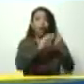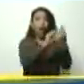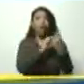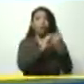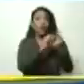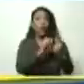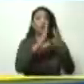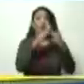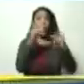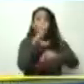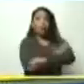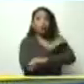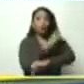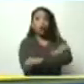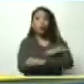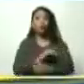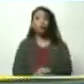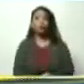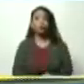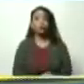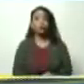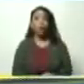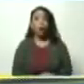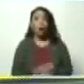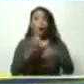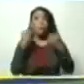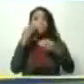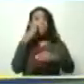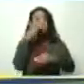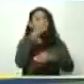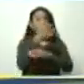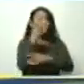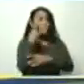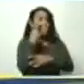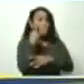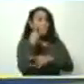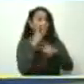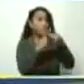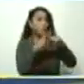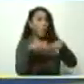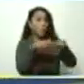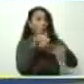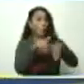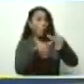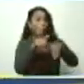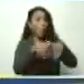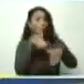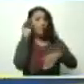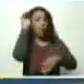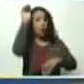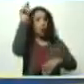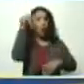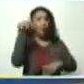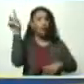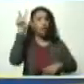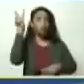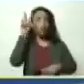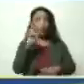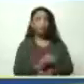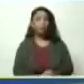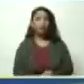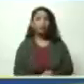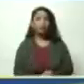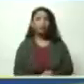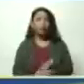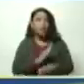con todas las oposiciones para ir visualizando los escenarios electorales futuros de Venezuela y